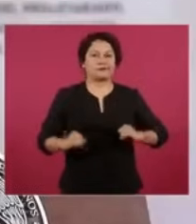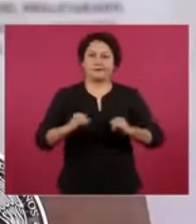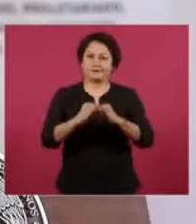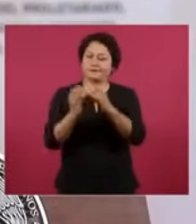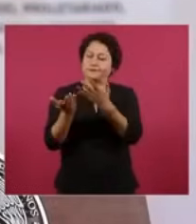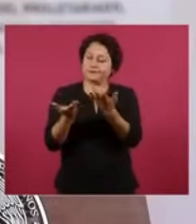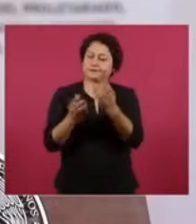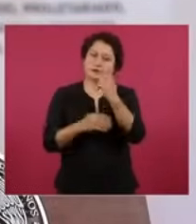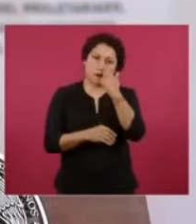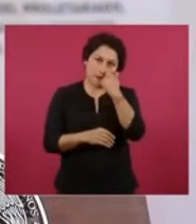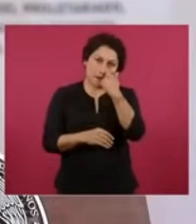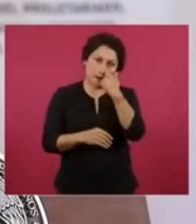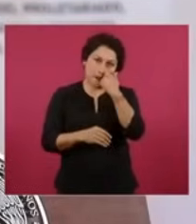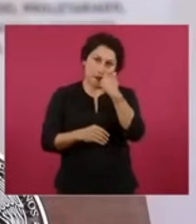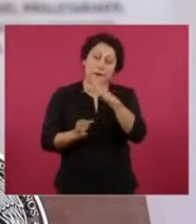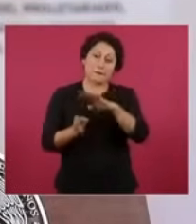Bacoff